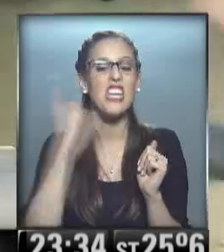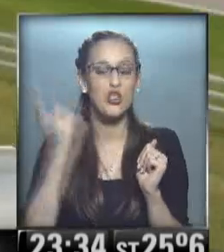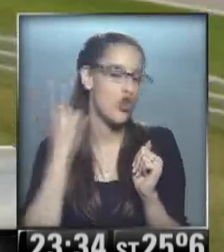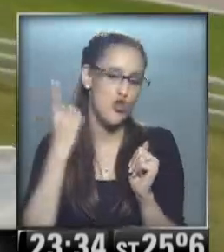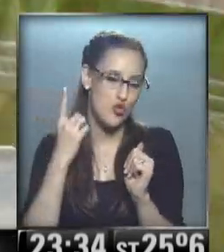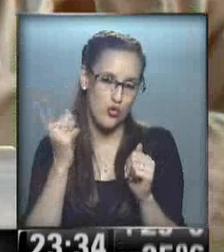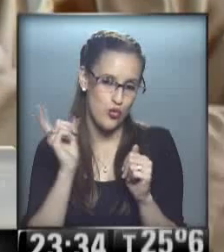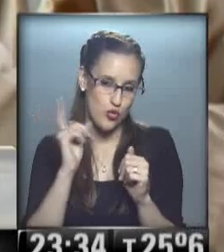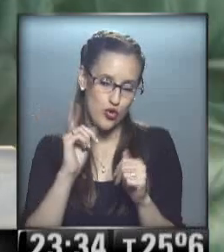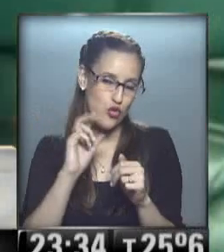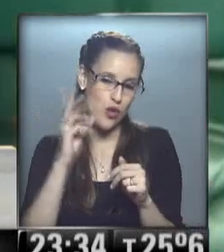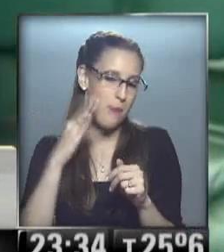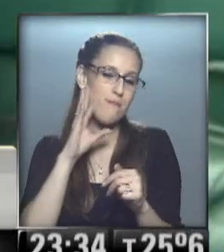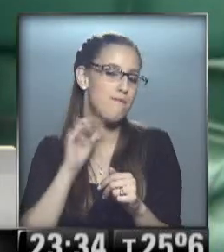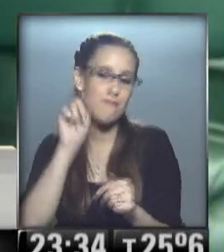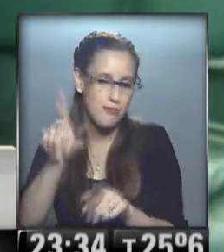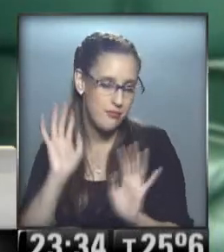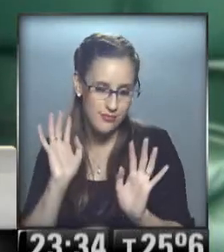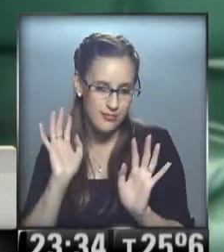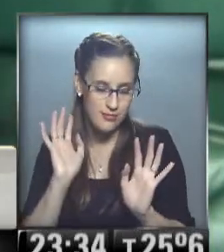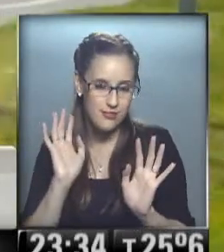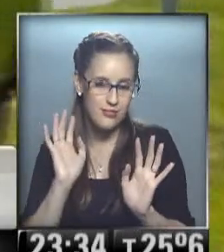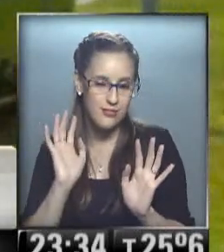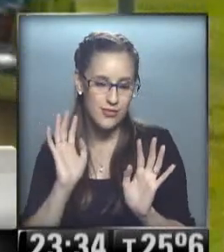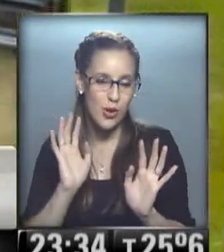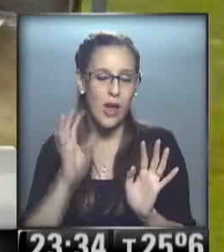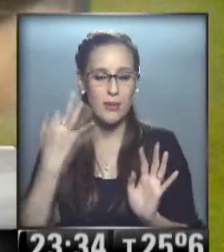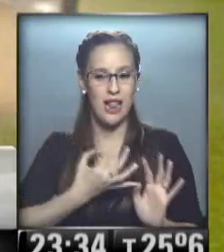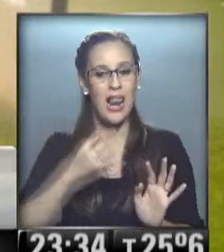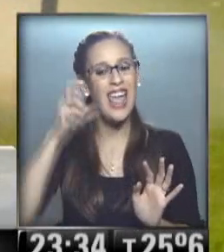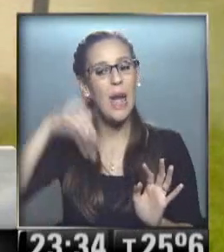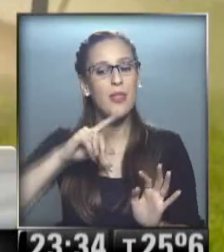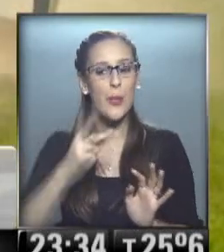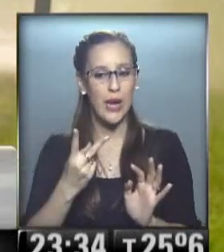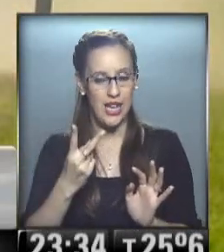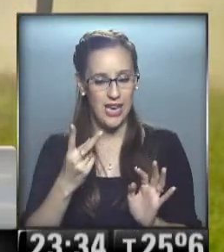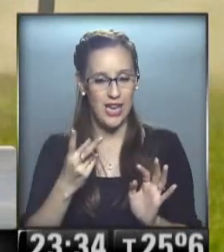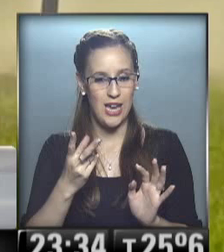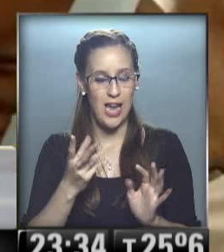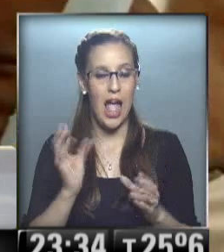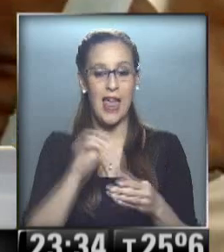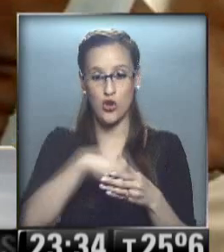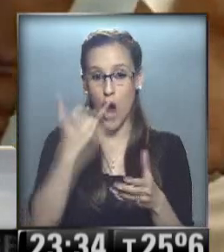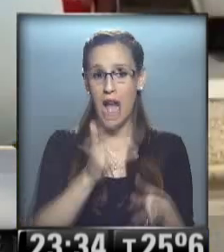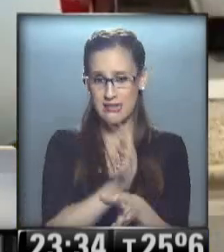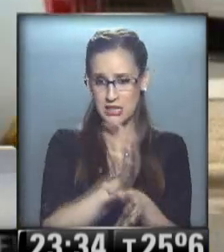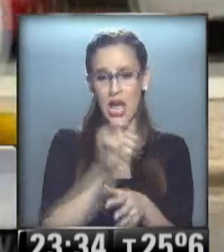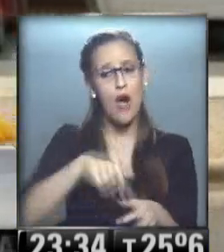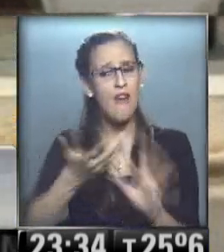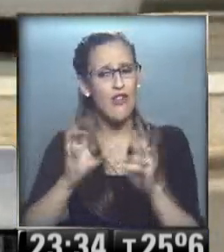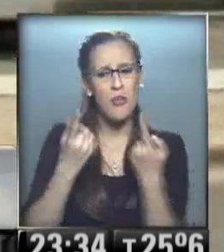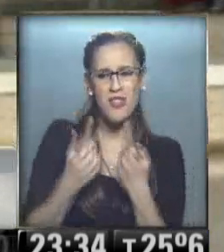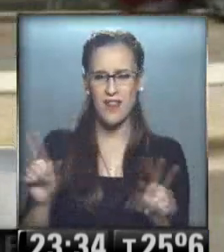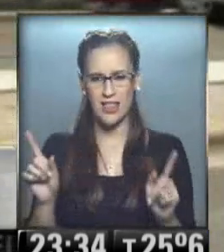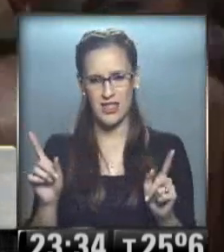historia que arrancó hace años ya con lo que hicieron para la MTV, con esta una serie, un programa que tuvo sus realizaciones en cine y que esta vez llega con esto diferente, ¿no? Que es